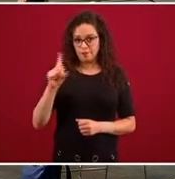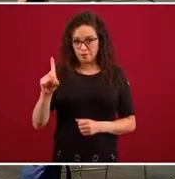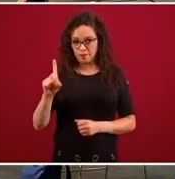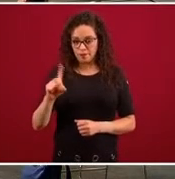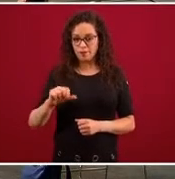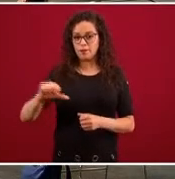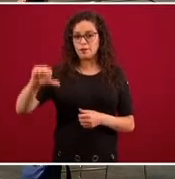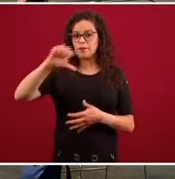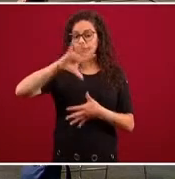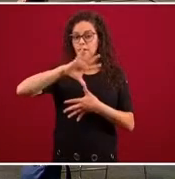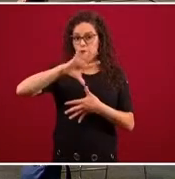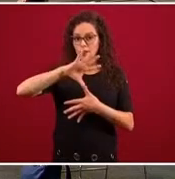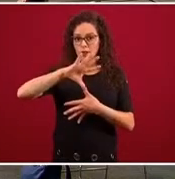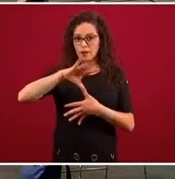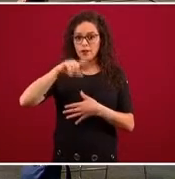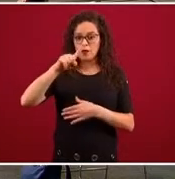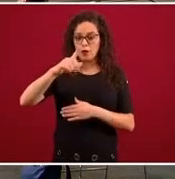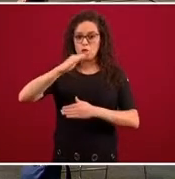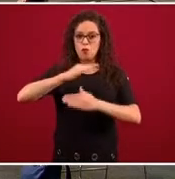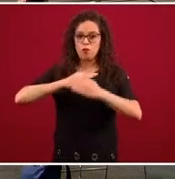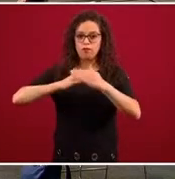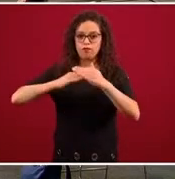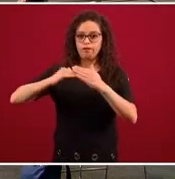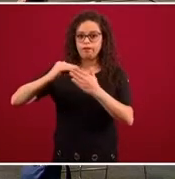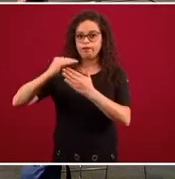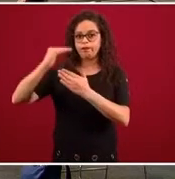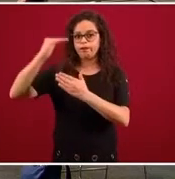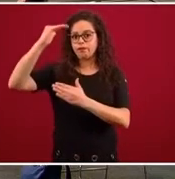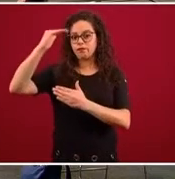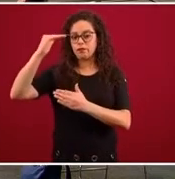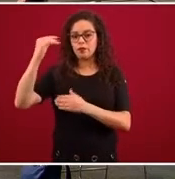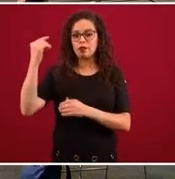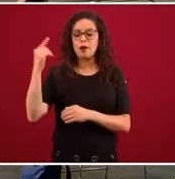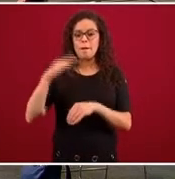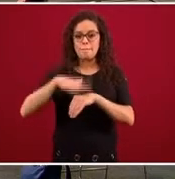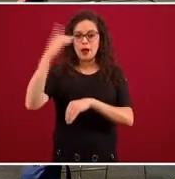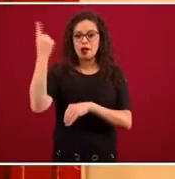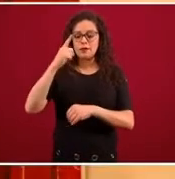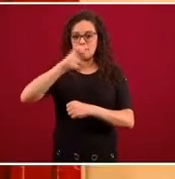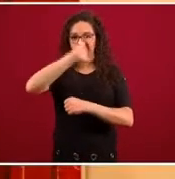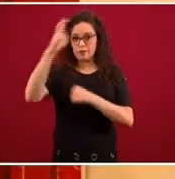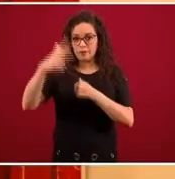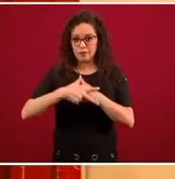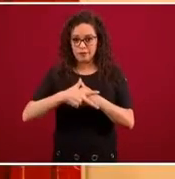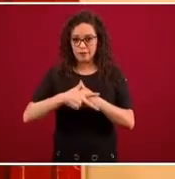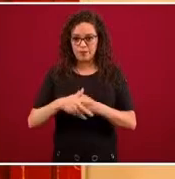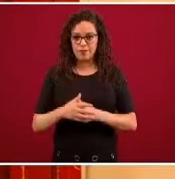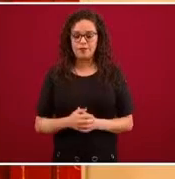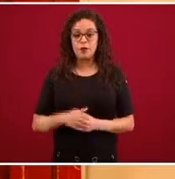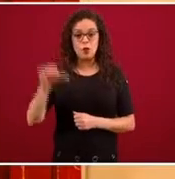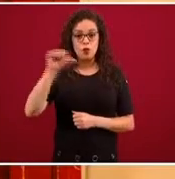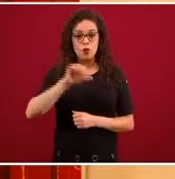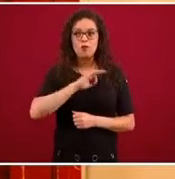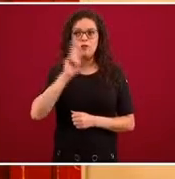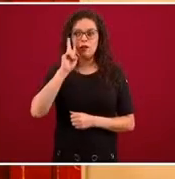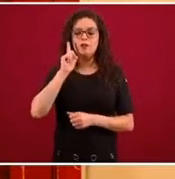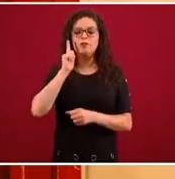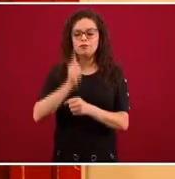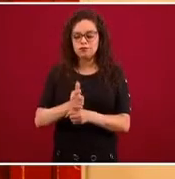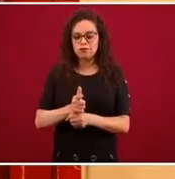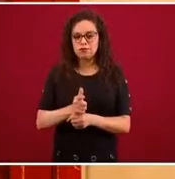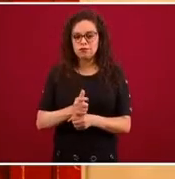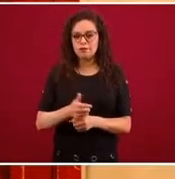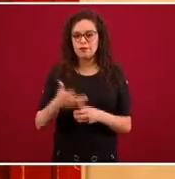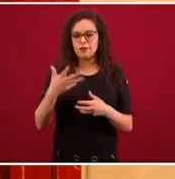de las Américas tuvo America, el alcance the de rebase Americas a has la región europea, overtaken y lo que Europe. vemos ya el día de hoy Now es let's take a cómo look